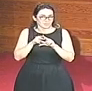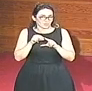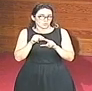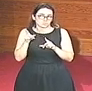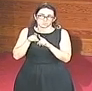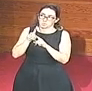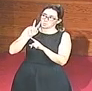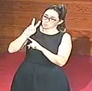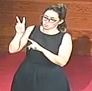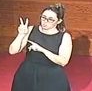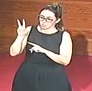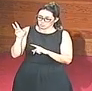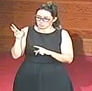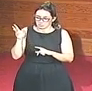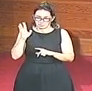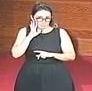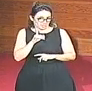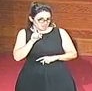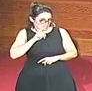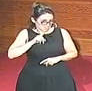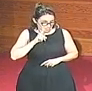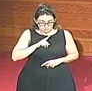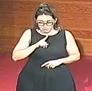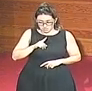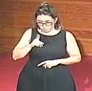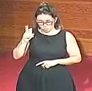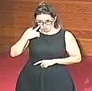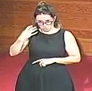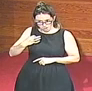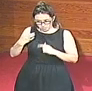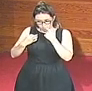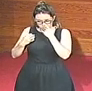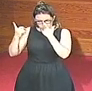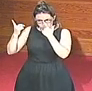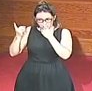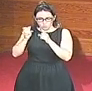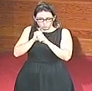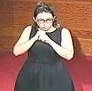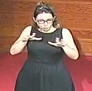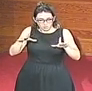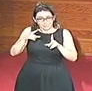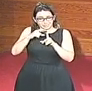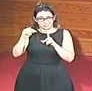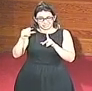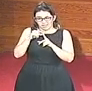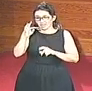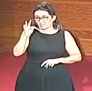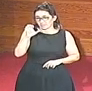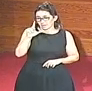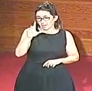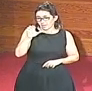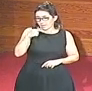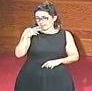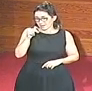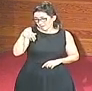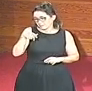Traditional values. Es que este video, Christianity. En Telegram. No cancel culture.